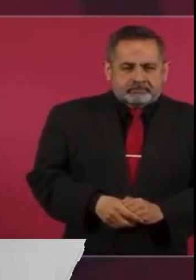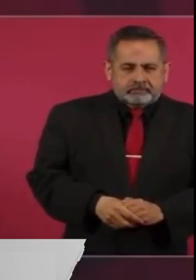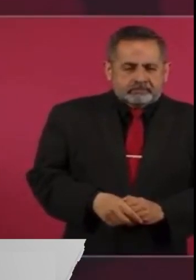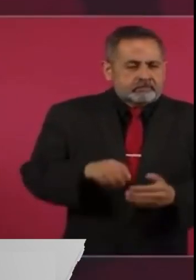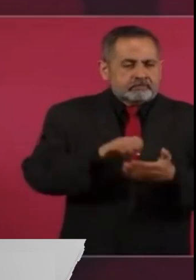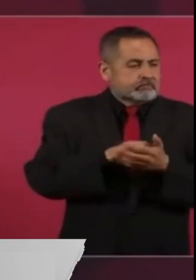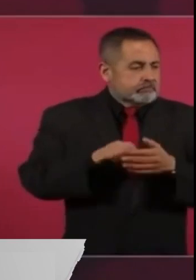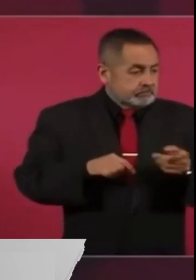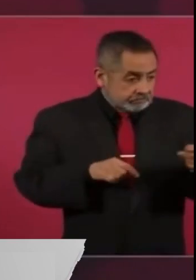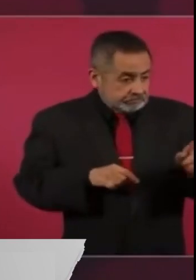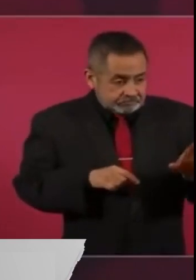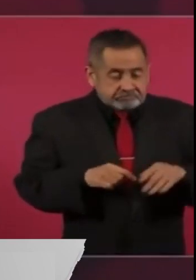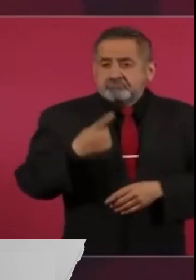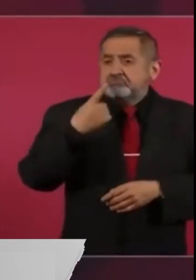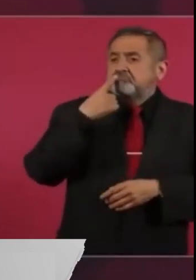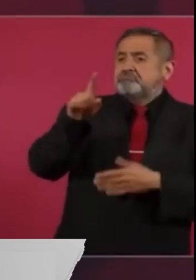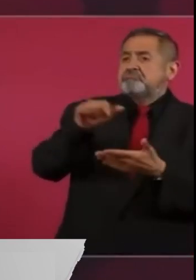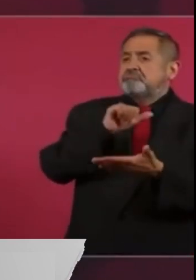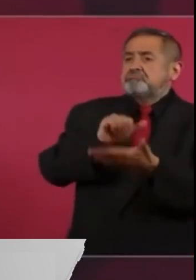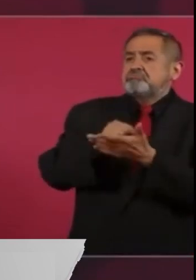tiene ningún efecto